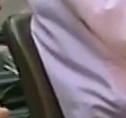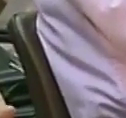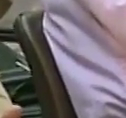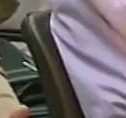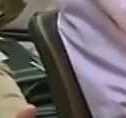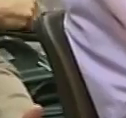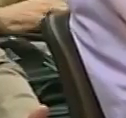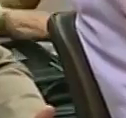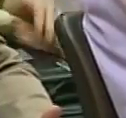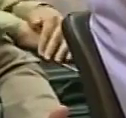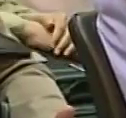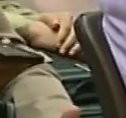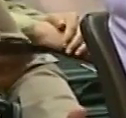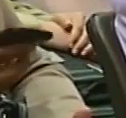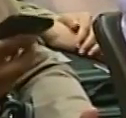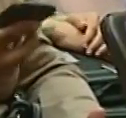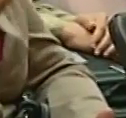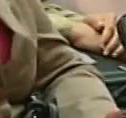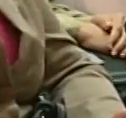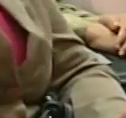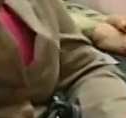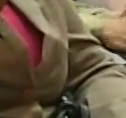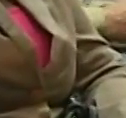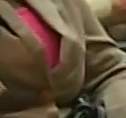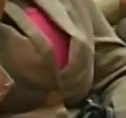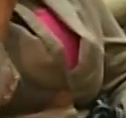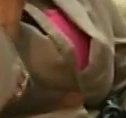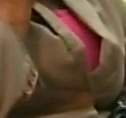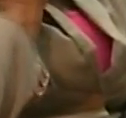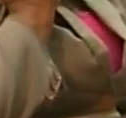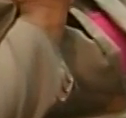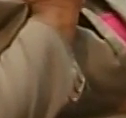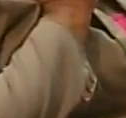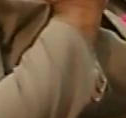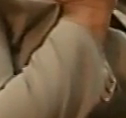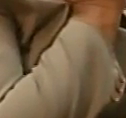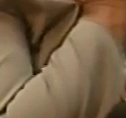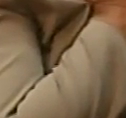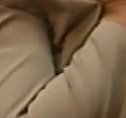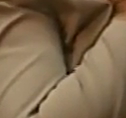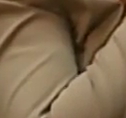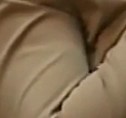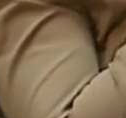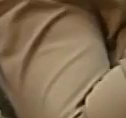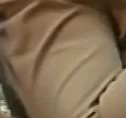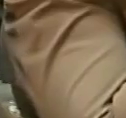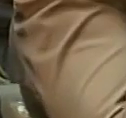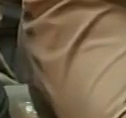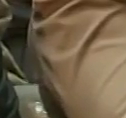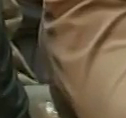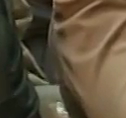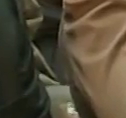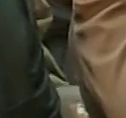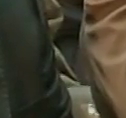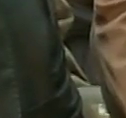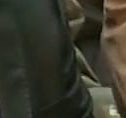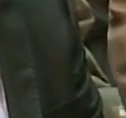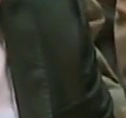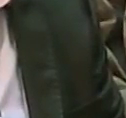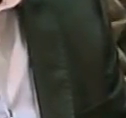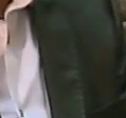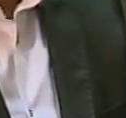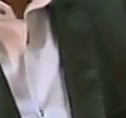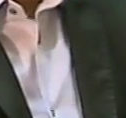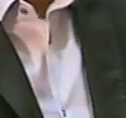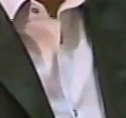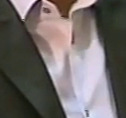obligación de difundir y publicar la ley por parte de los medios de comunicación. También estuvo presente la intervención y el avalúo de